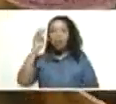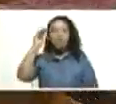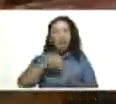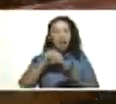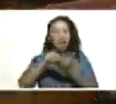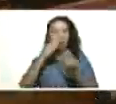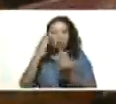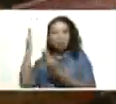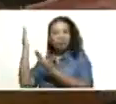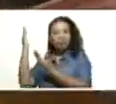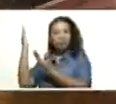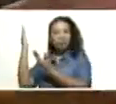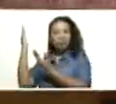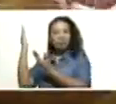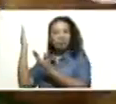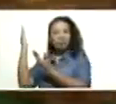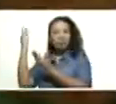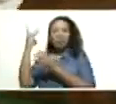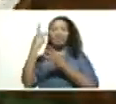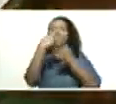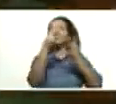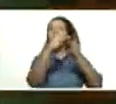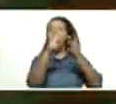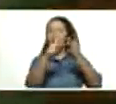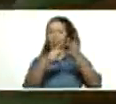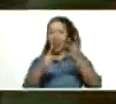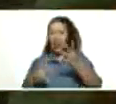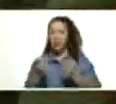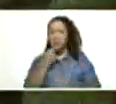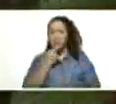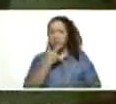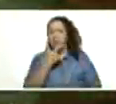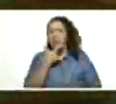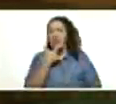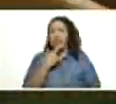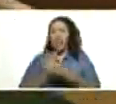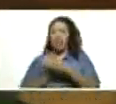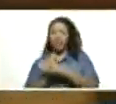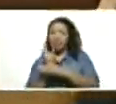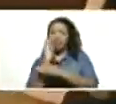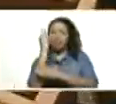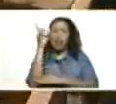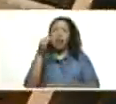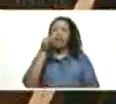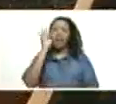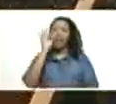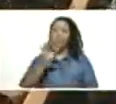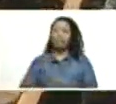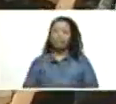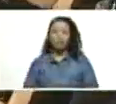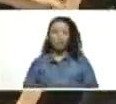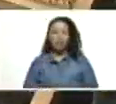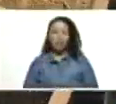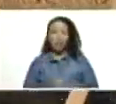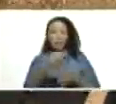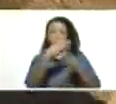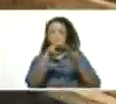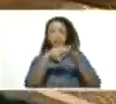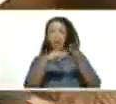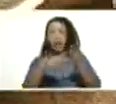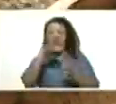miren, qué variedad tan hermosa, la mata de café, el producto,